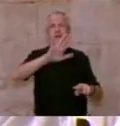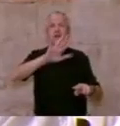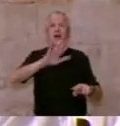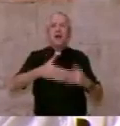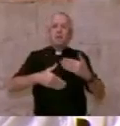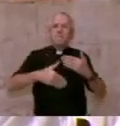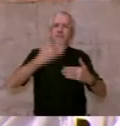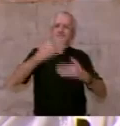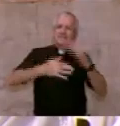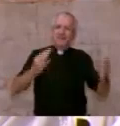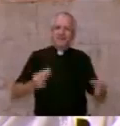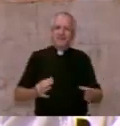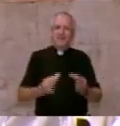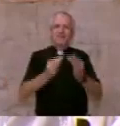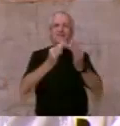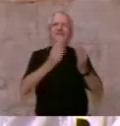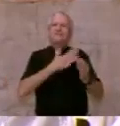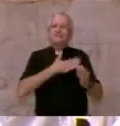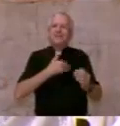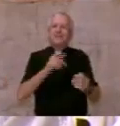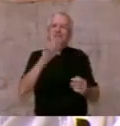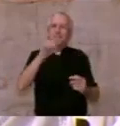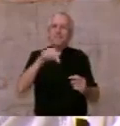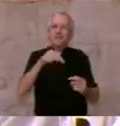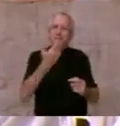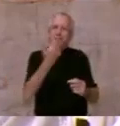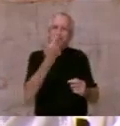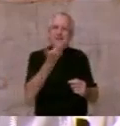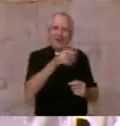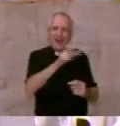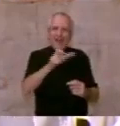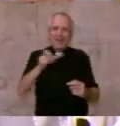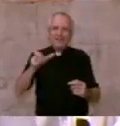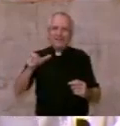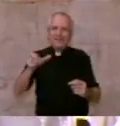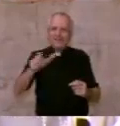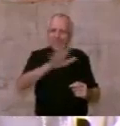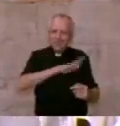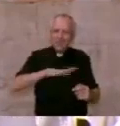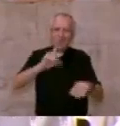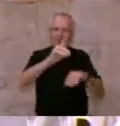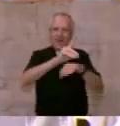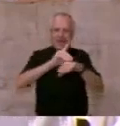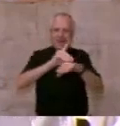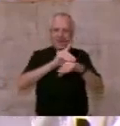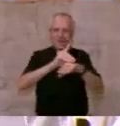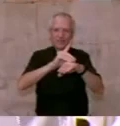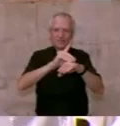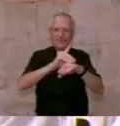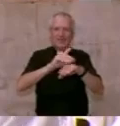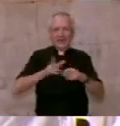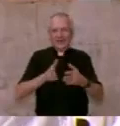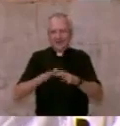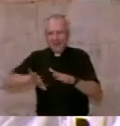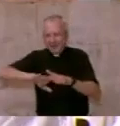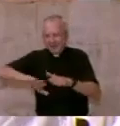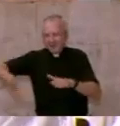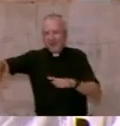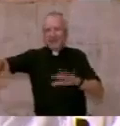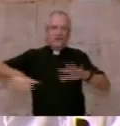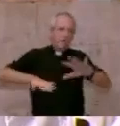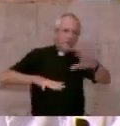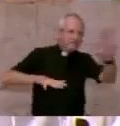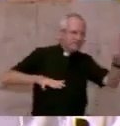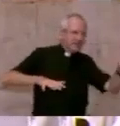Al iniciar esta celebración, quisieran también pedir a la gente de toda la diócesis, la de la Ribera, del